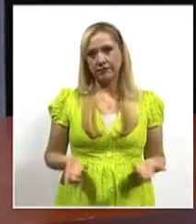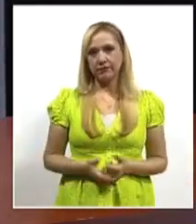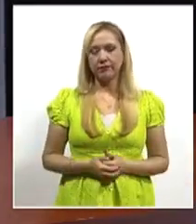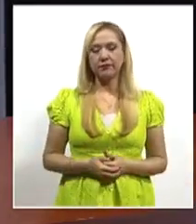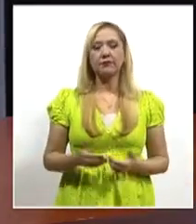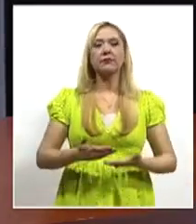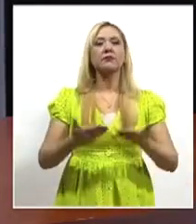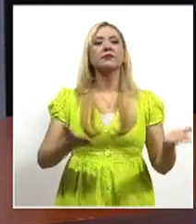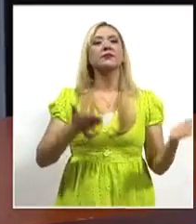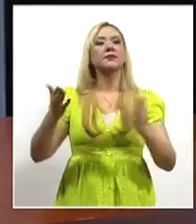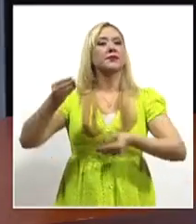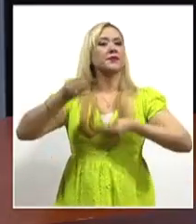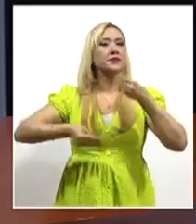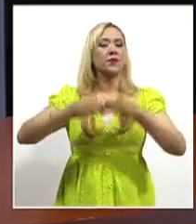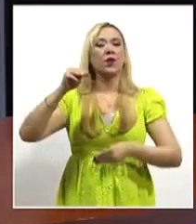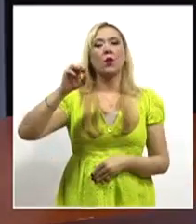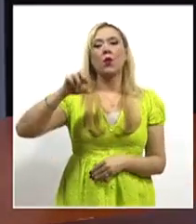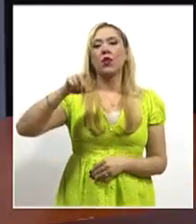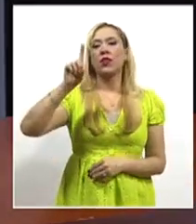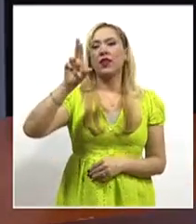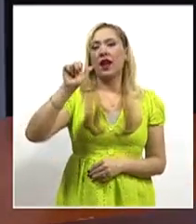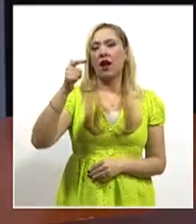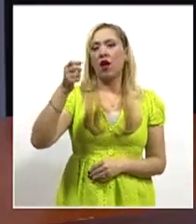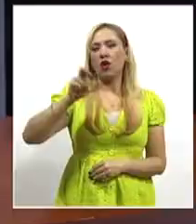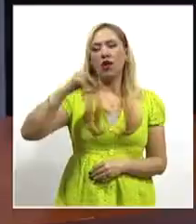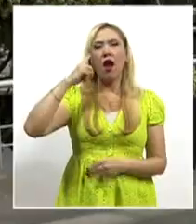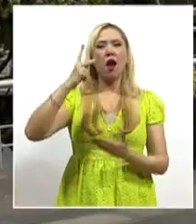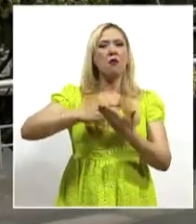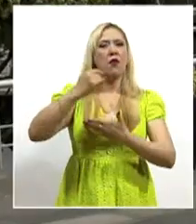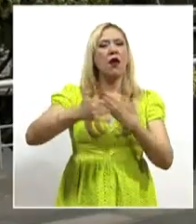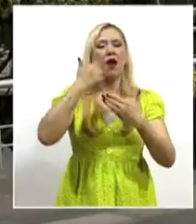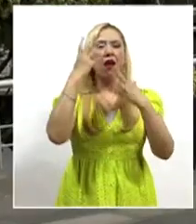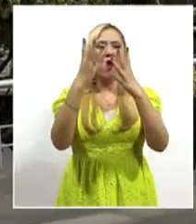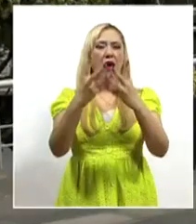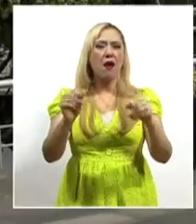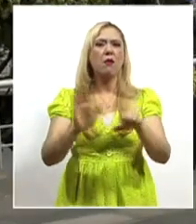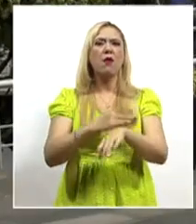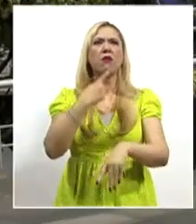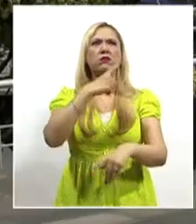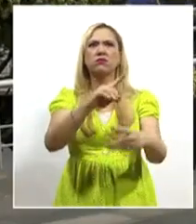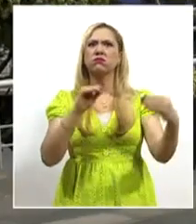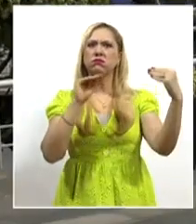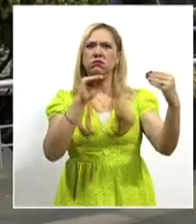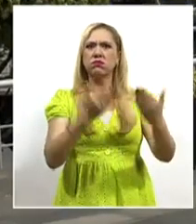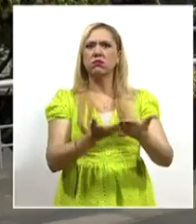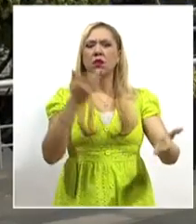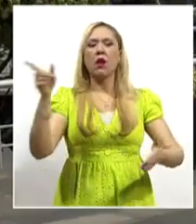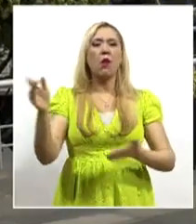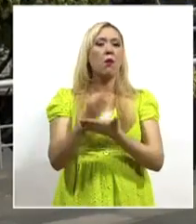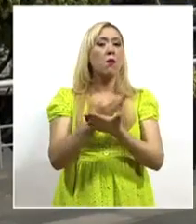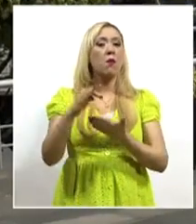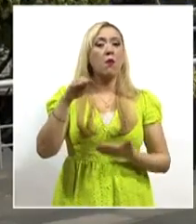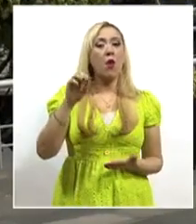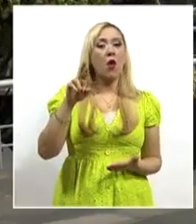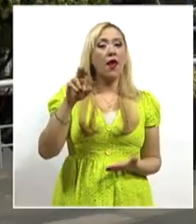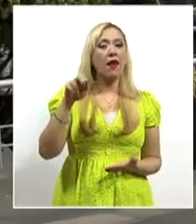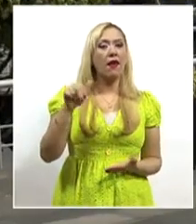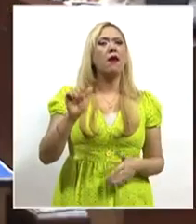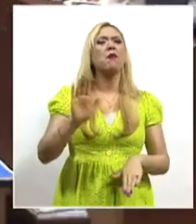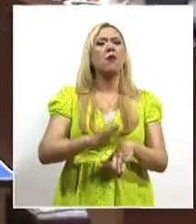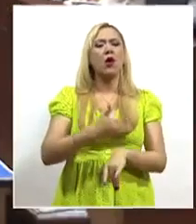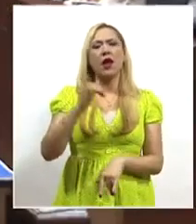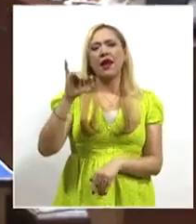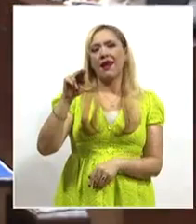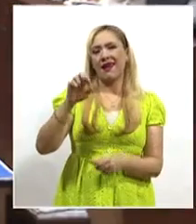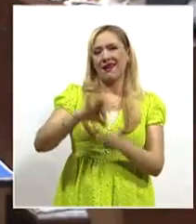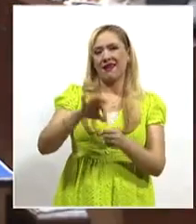proyecto del magistrado Reyes Rodríguez Mondragón, con el que propone resolver el recurso de apelación que interpuso Morena, impugnando el acuerdo del INE,